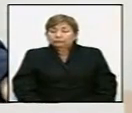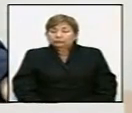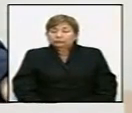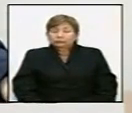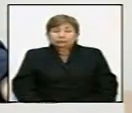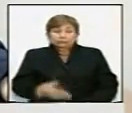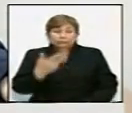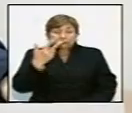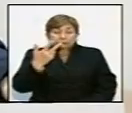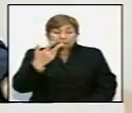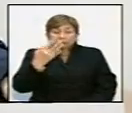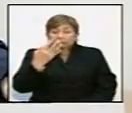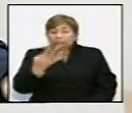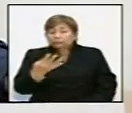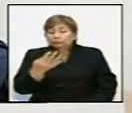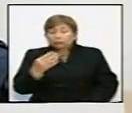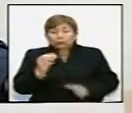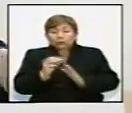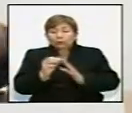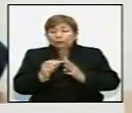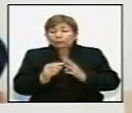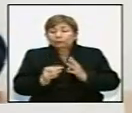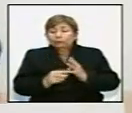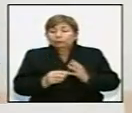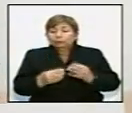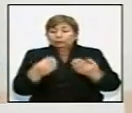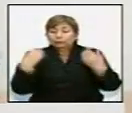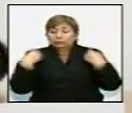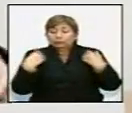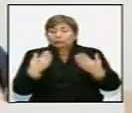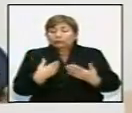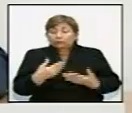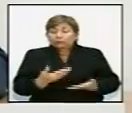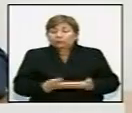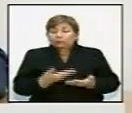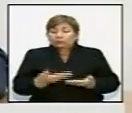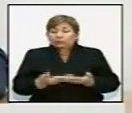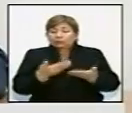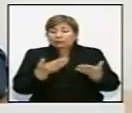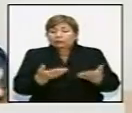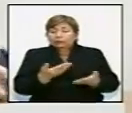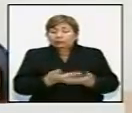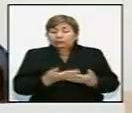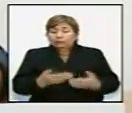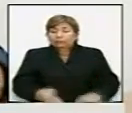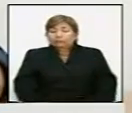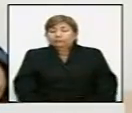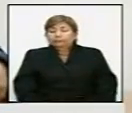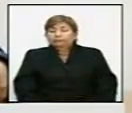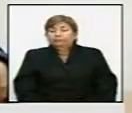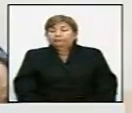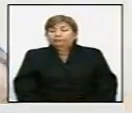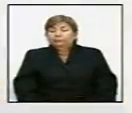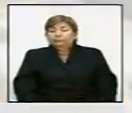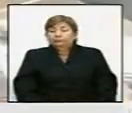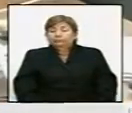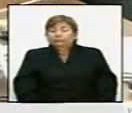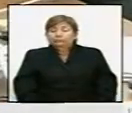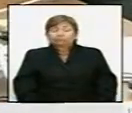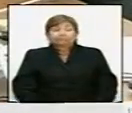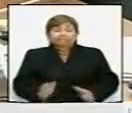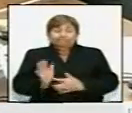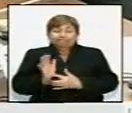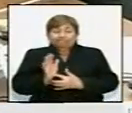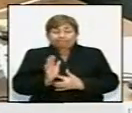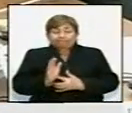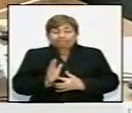Estos tres, cuatro puntos, nosotros desde el despacho también vamos a plantearlos en la reunión con la ministra. Los